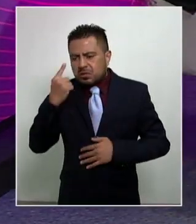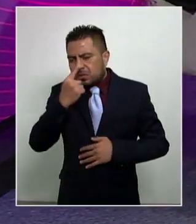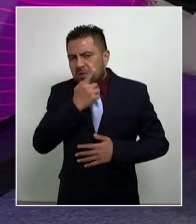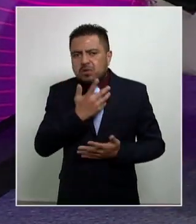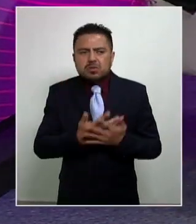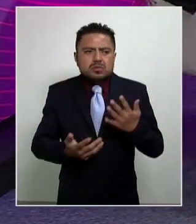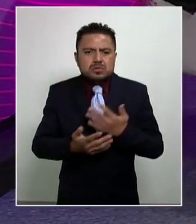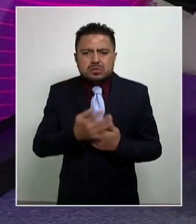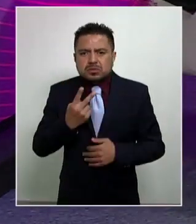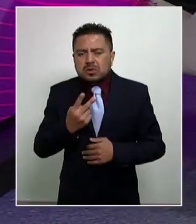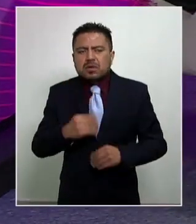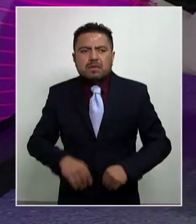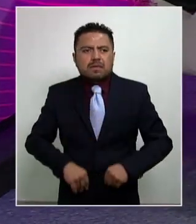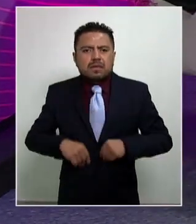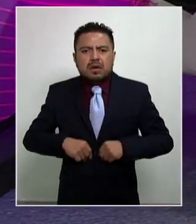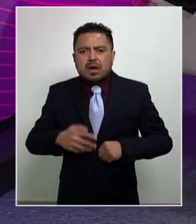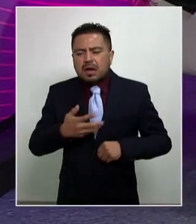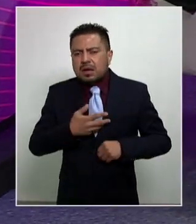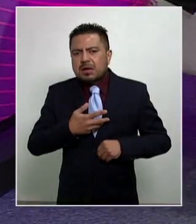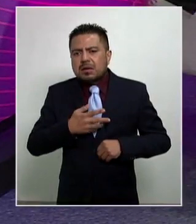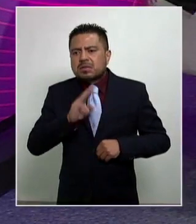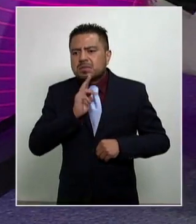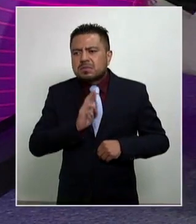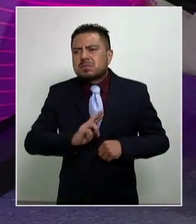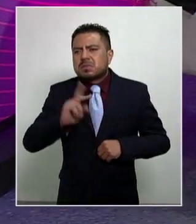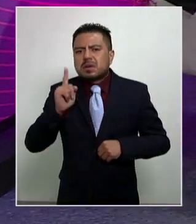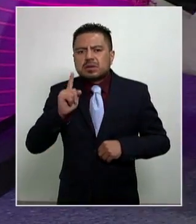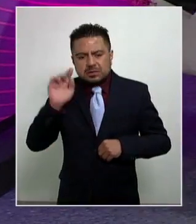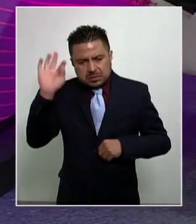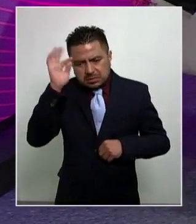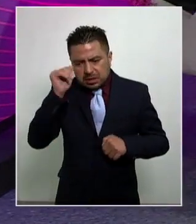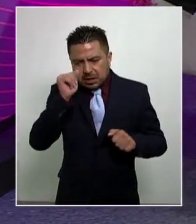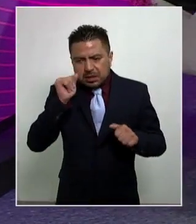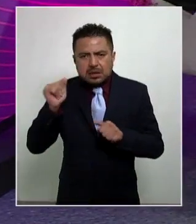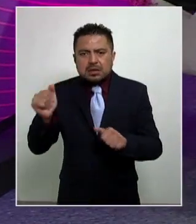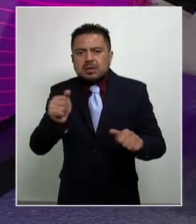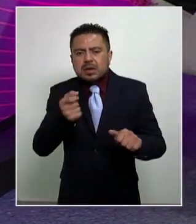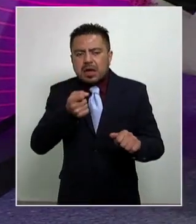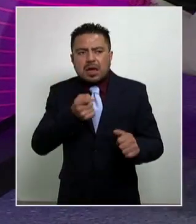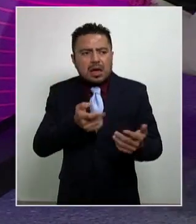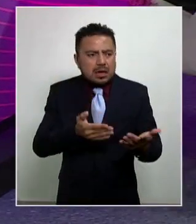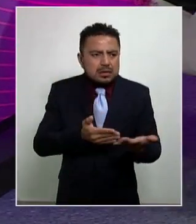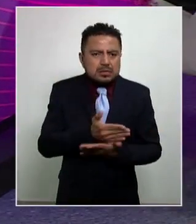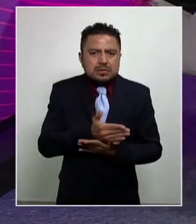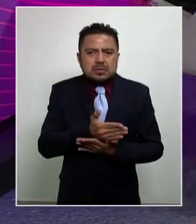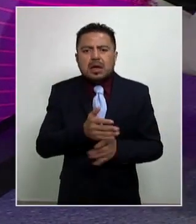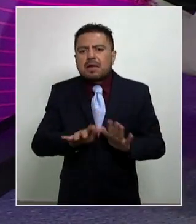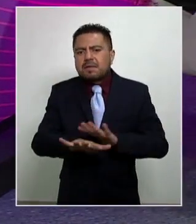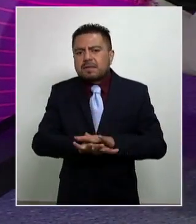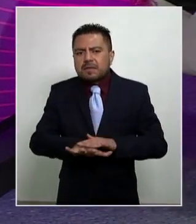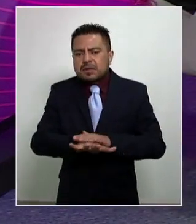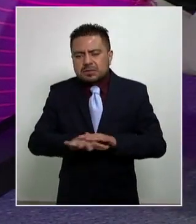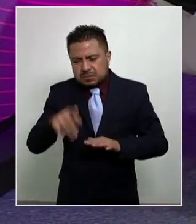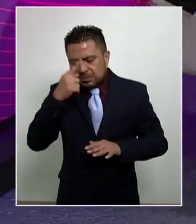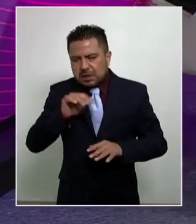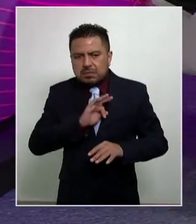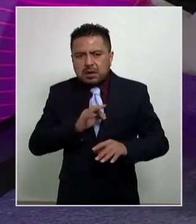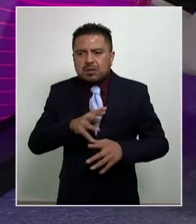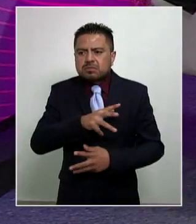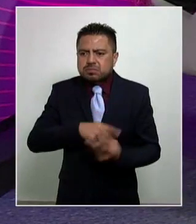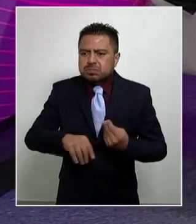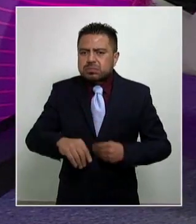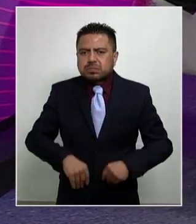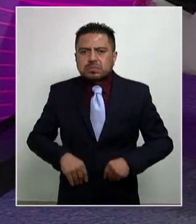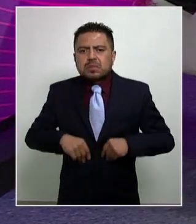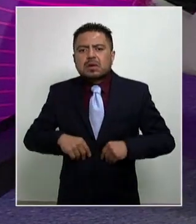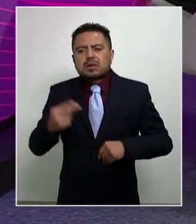brazos, tiene vida y merece los mismos servicios o el acceso a lo básico para subsistir. O sea,